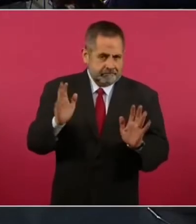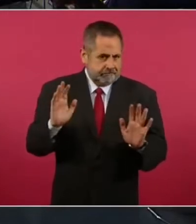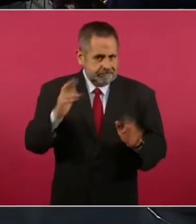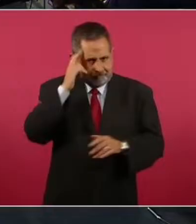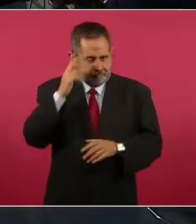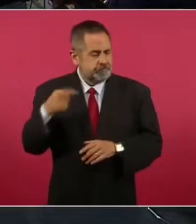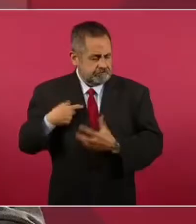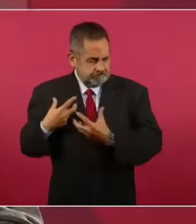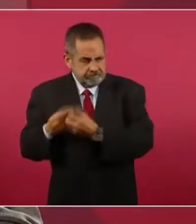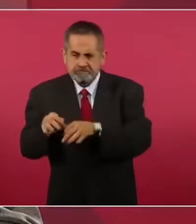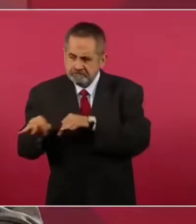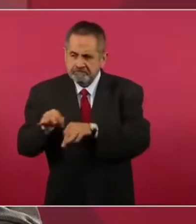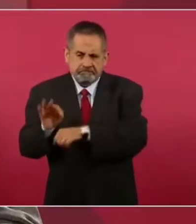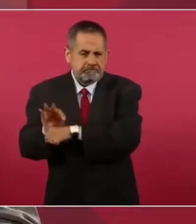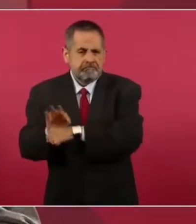Nos